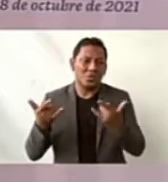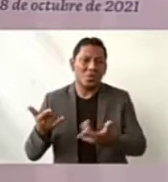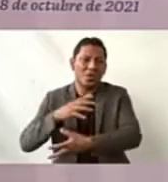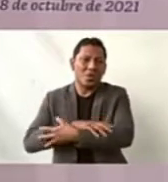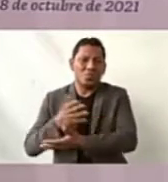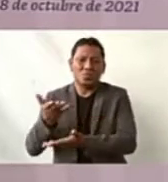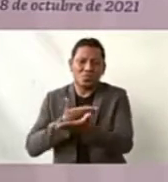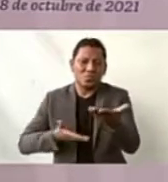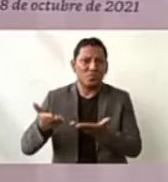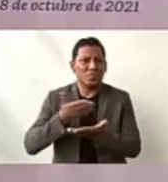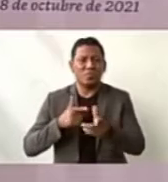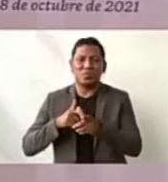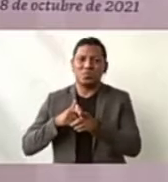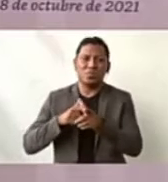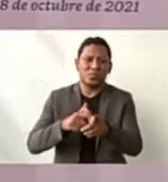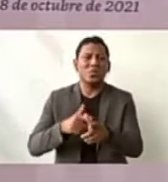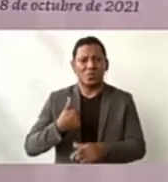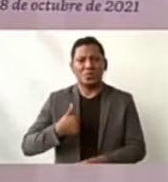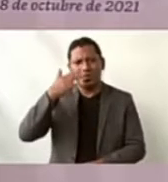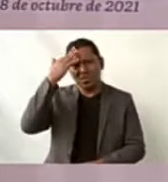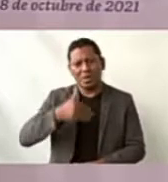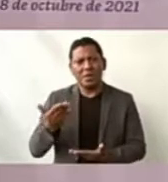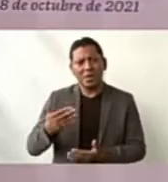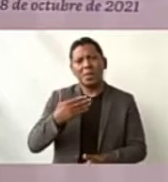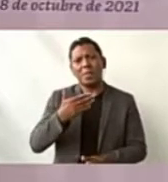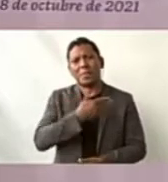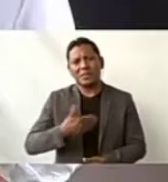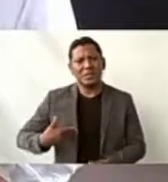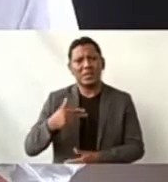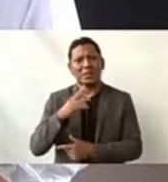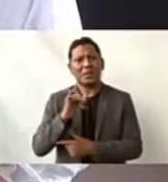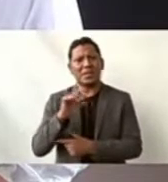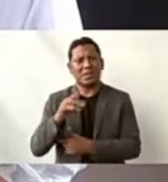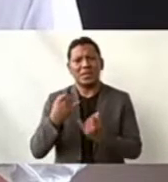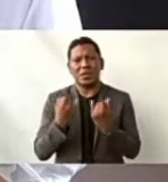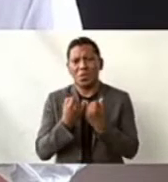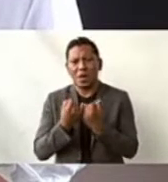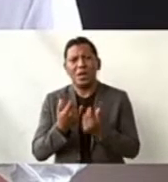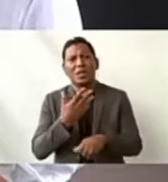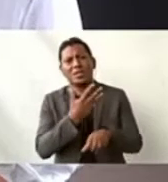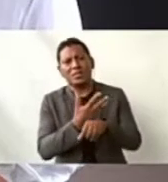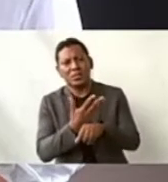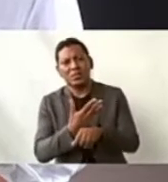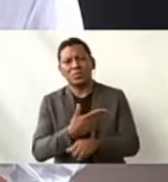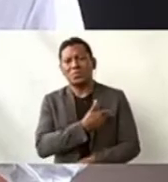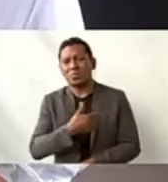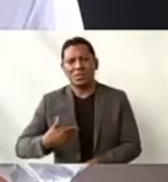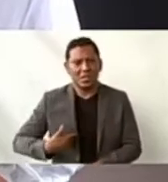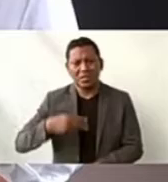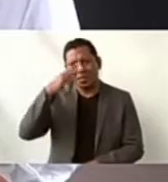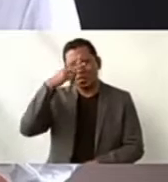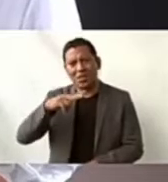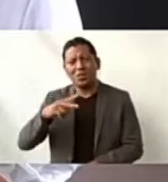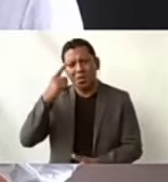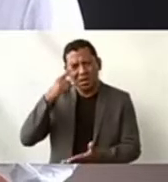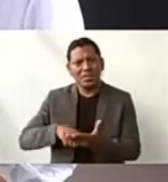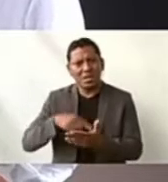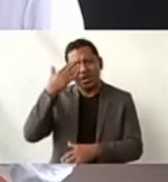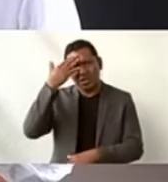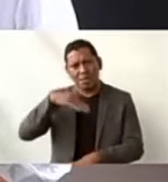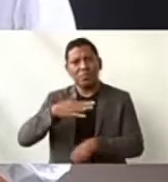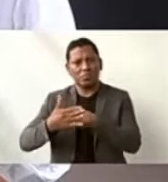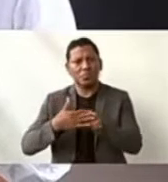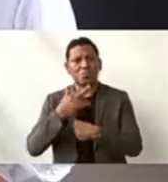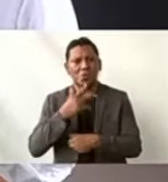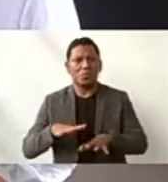una colaboración que yo sé que el presidente baida y el presidente lópez obrador creen fervientemente que es algo que puede crecer puede ser más